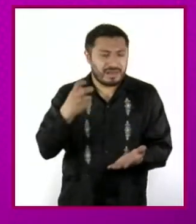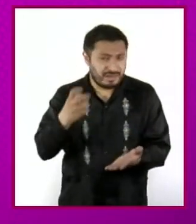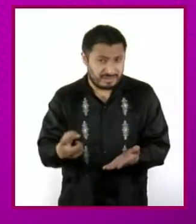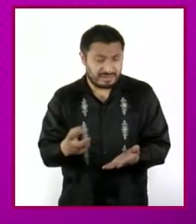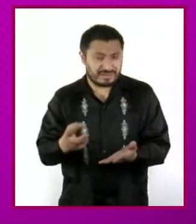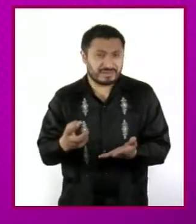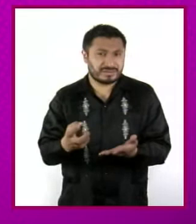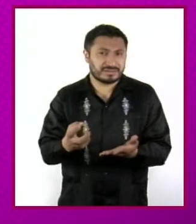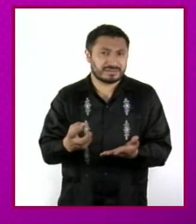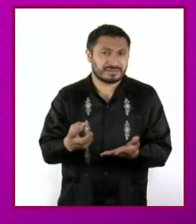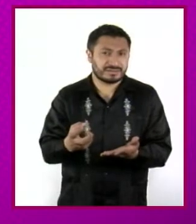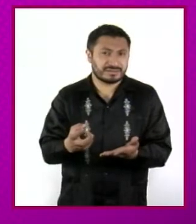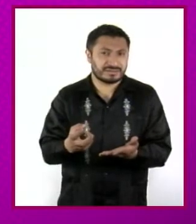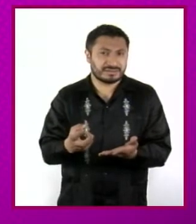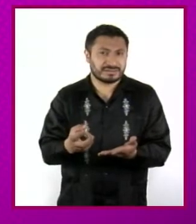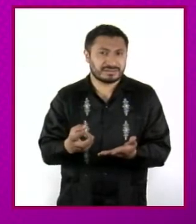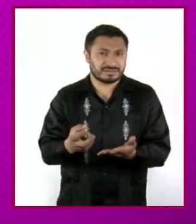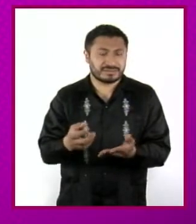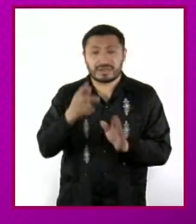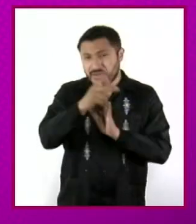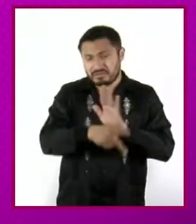que